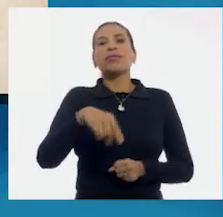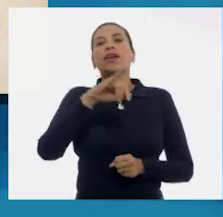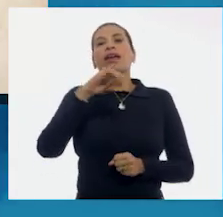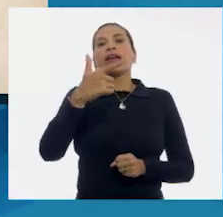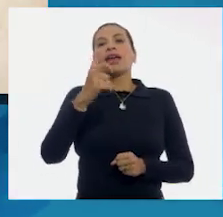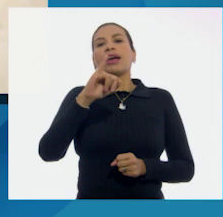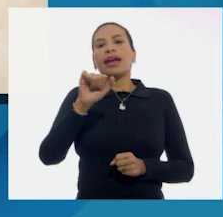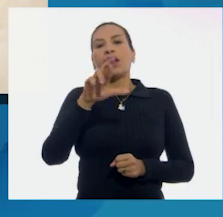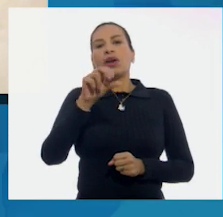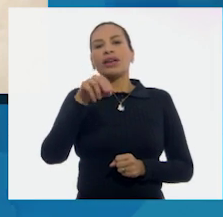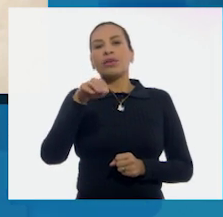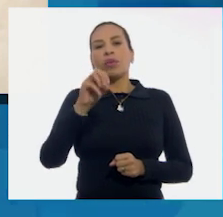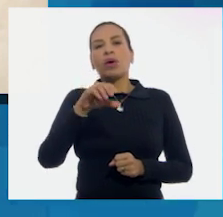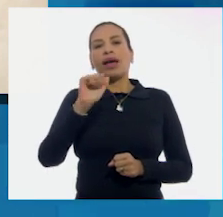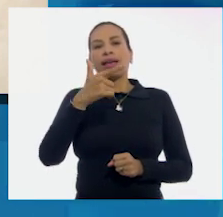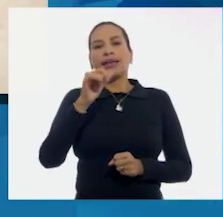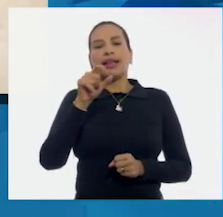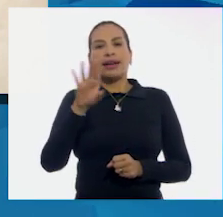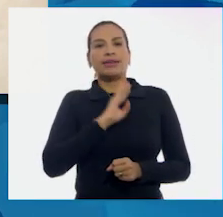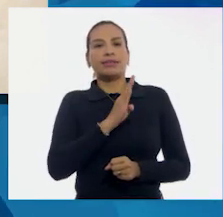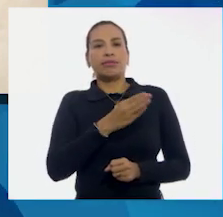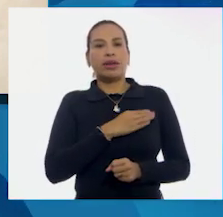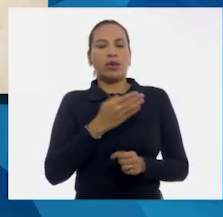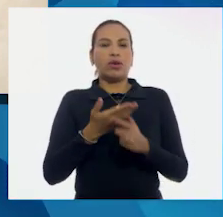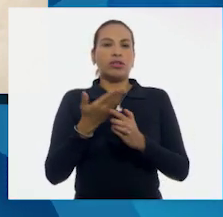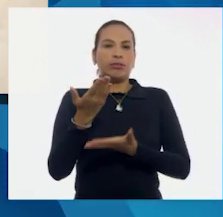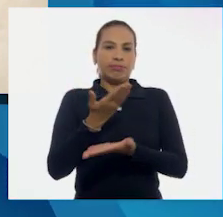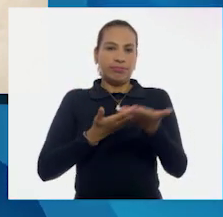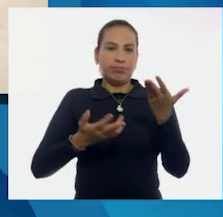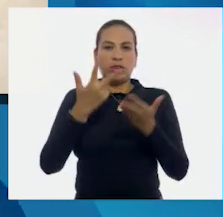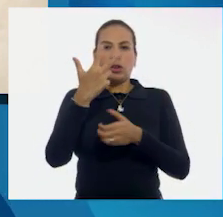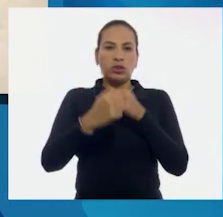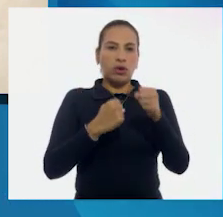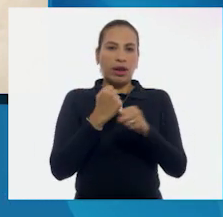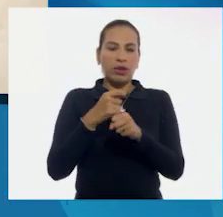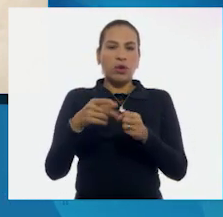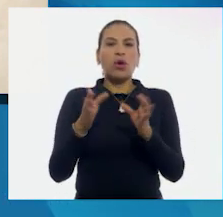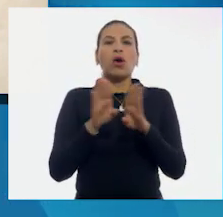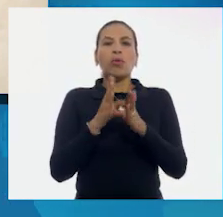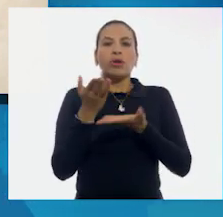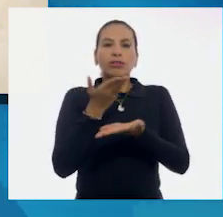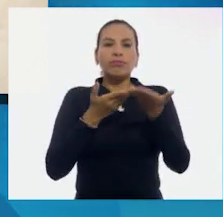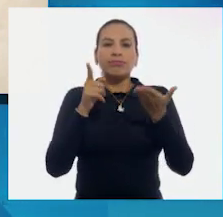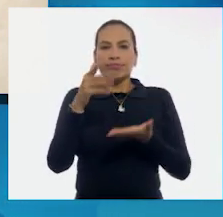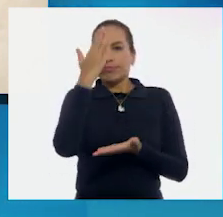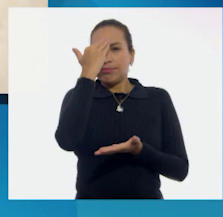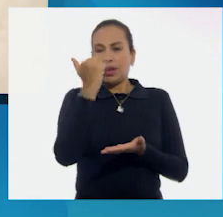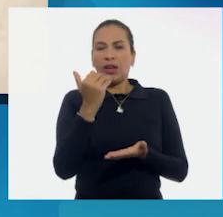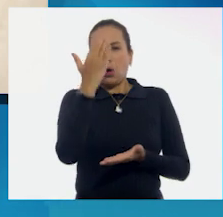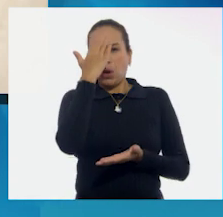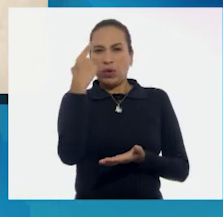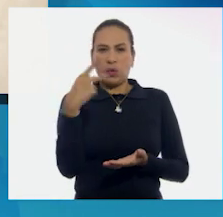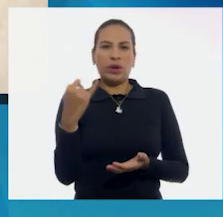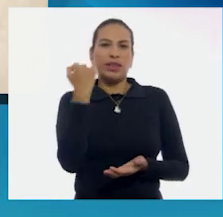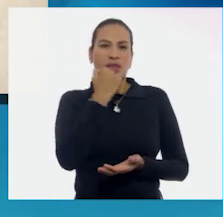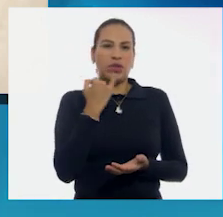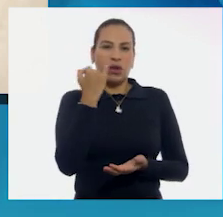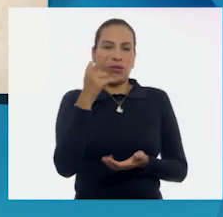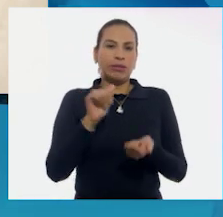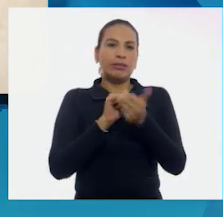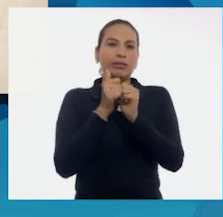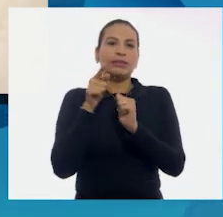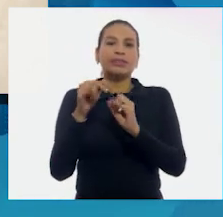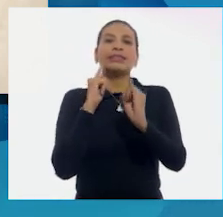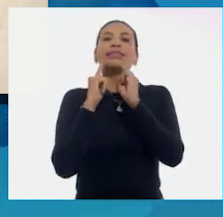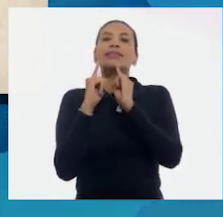Aguilar, un español que había convivido durante más de 8 años con los mayas, por lo que conocía su lengua y se convirtió en